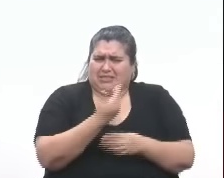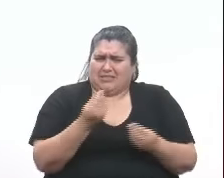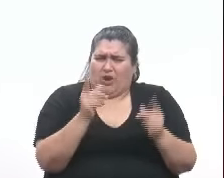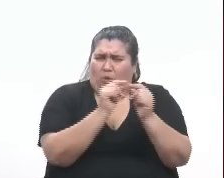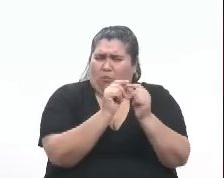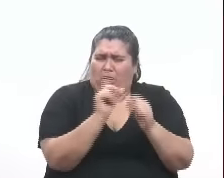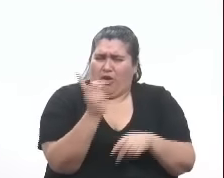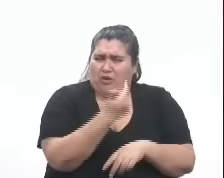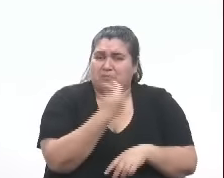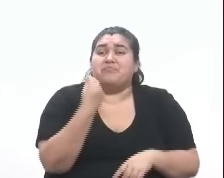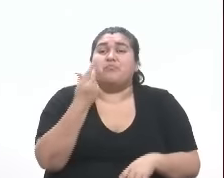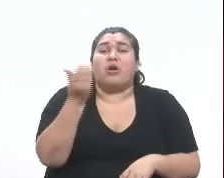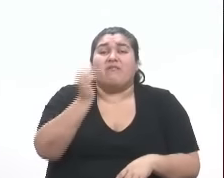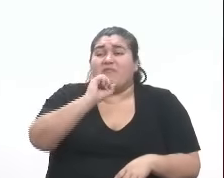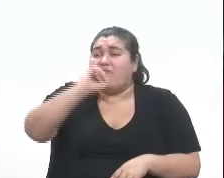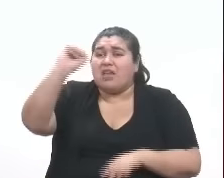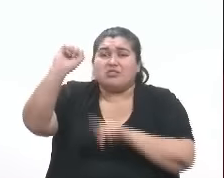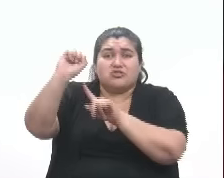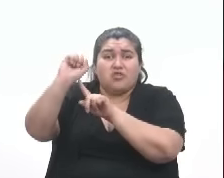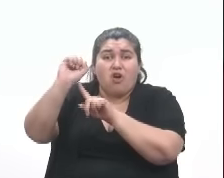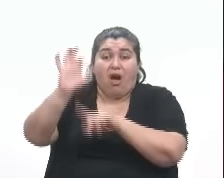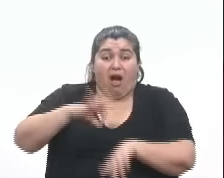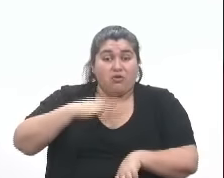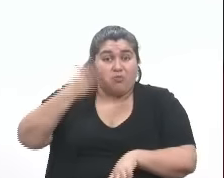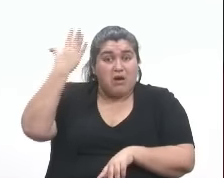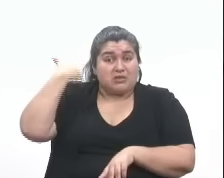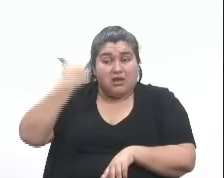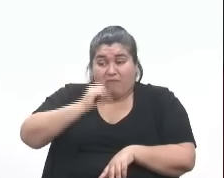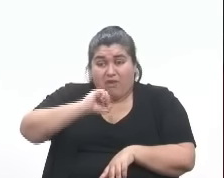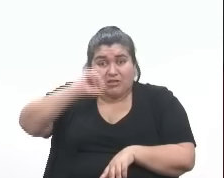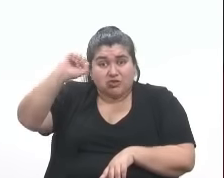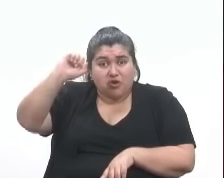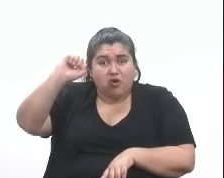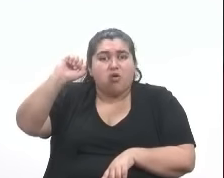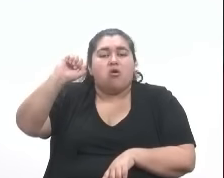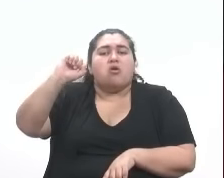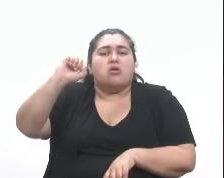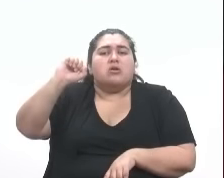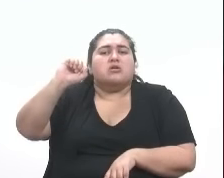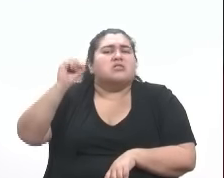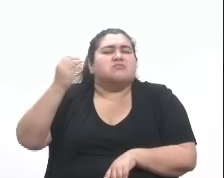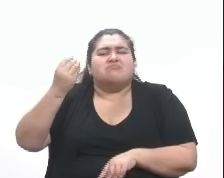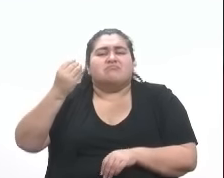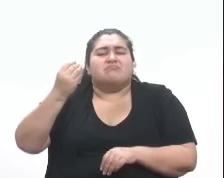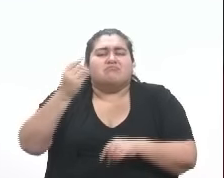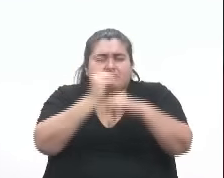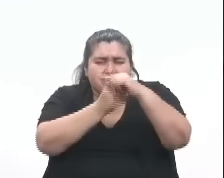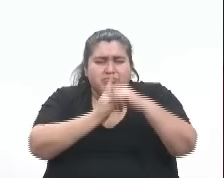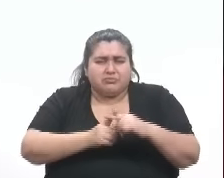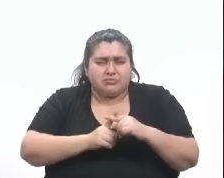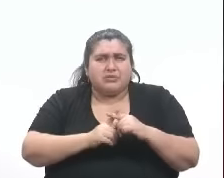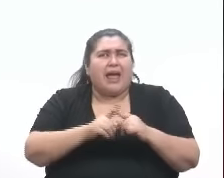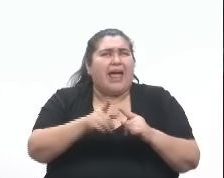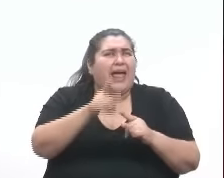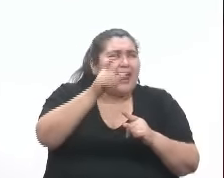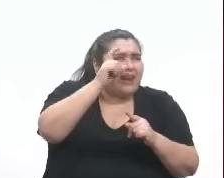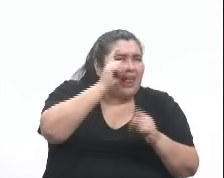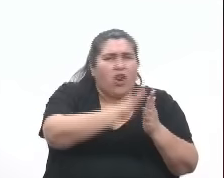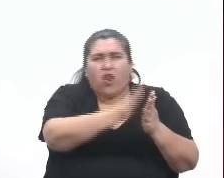Porque la inflación del año pasado, el promedio de enero a noviembre fue